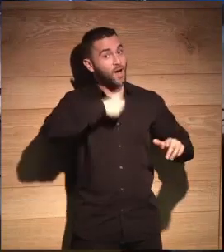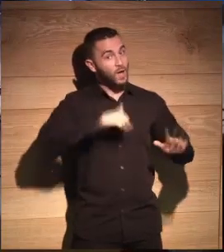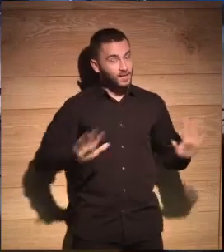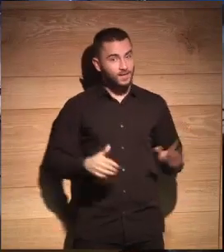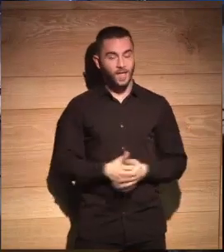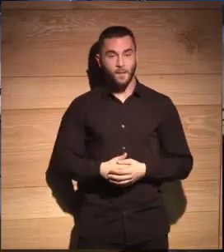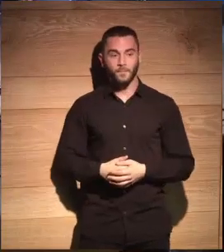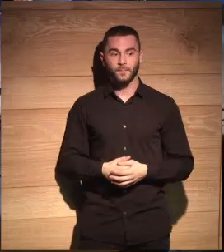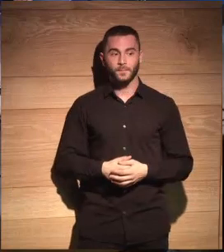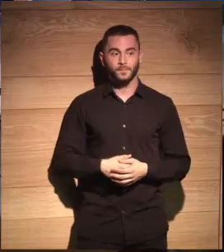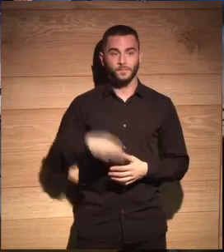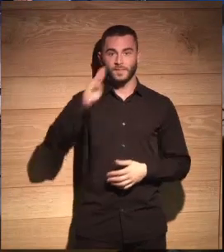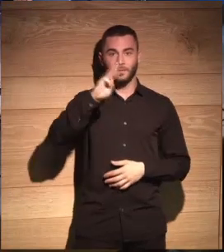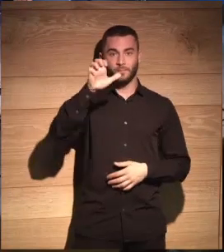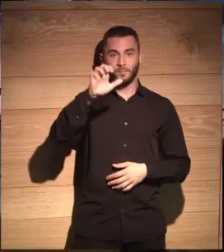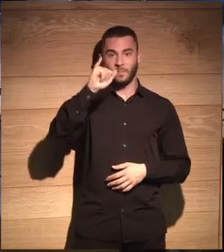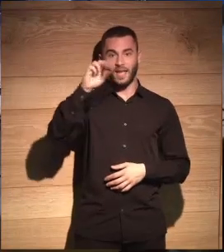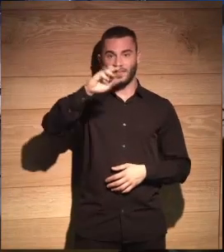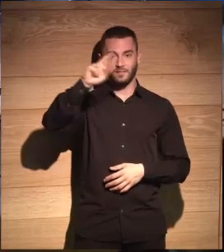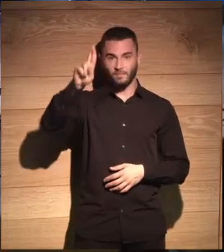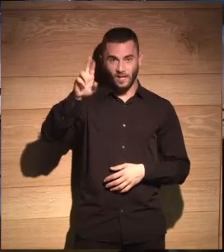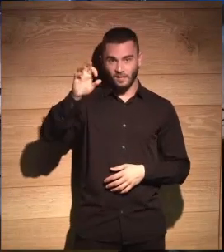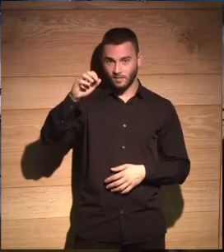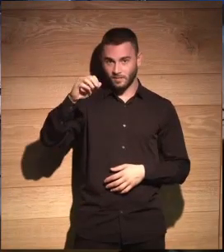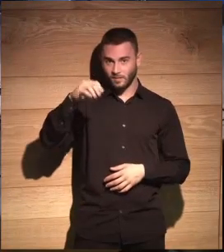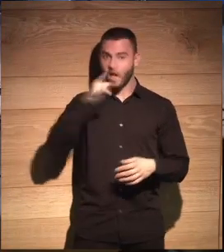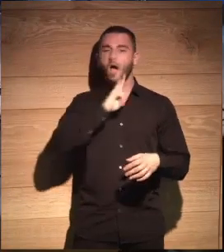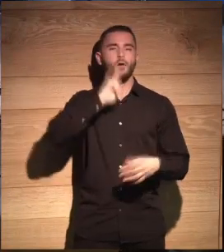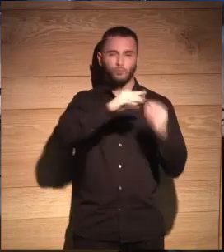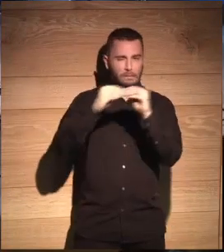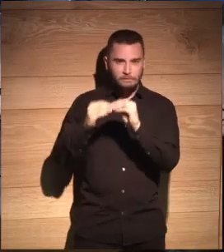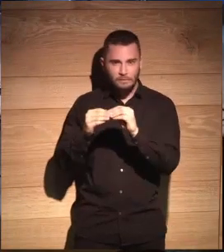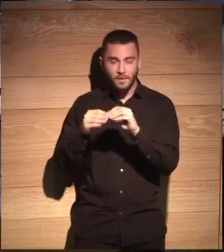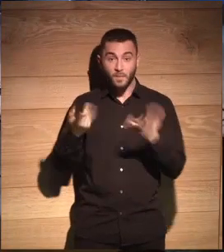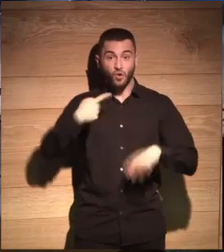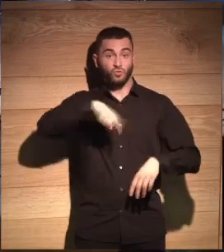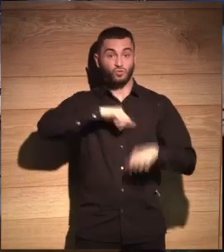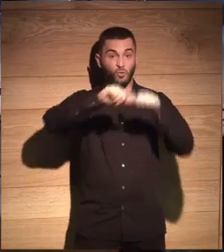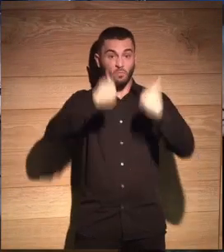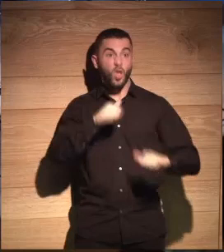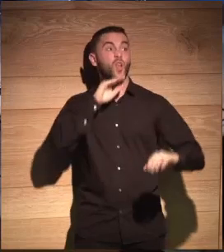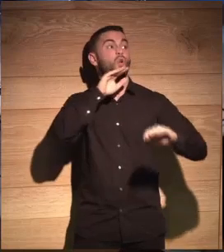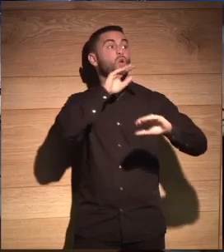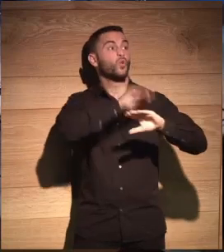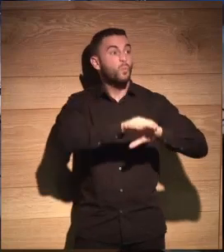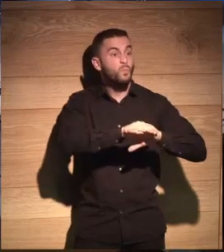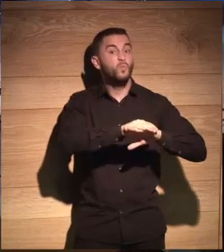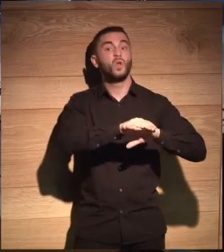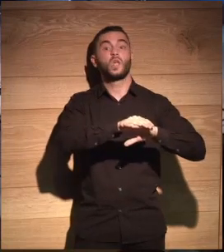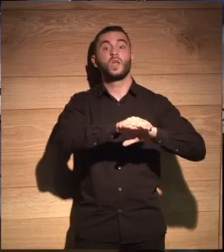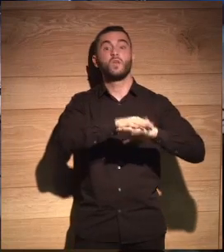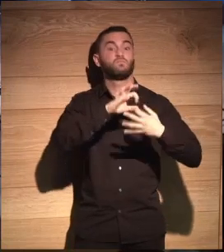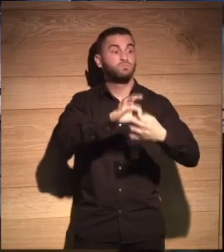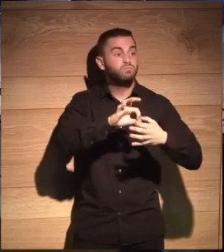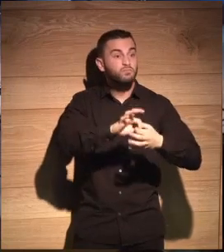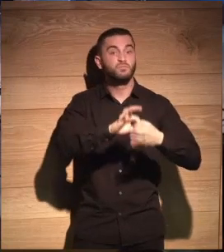decir, Telltale se dedica a hacer aventuras, pero para nada es nuestro modelo a seguir. O sea, no creemos que sea el